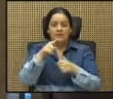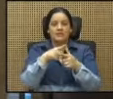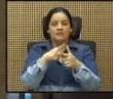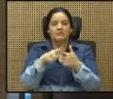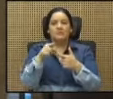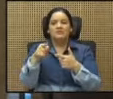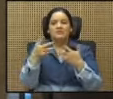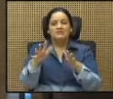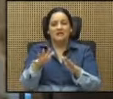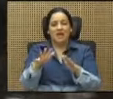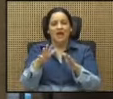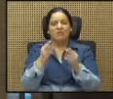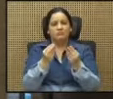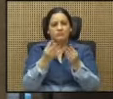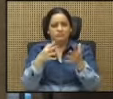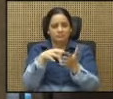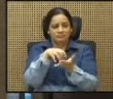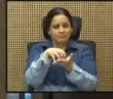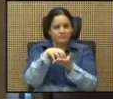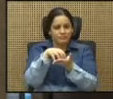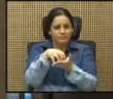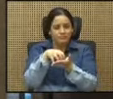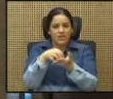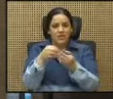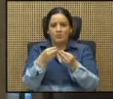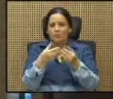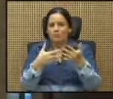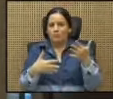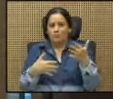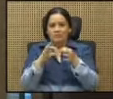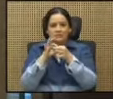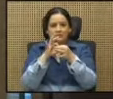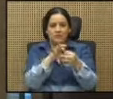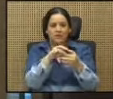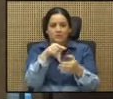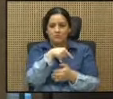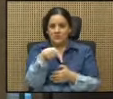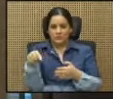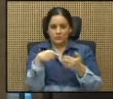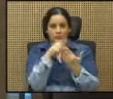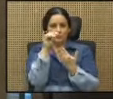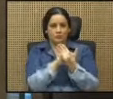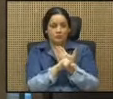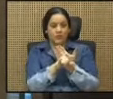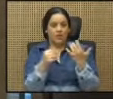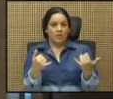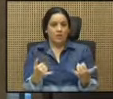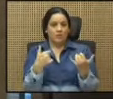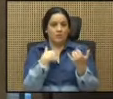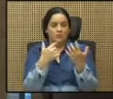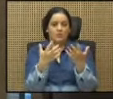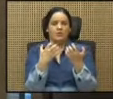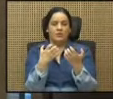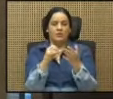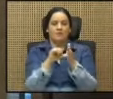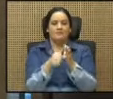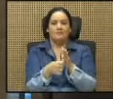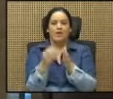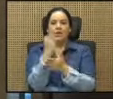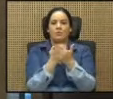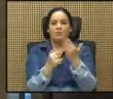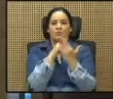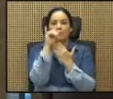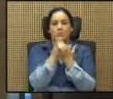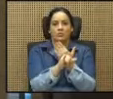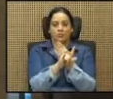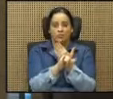incertidumbres, cantidad de dudas en torno a estos proyectos. Ahora quiero hacer énfasis en algunos de estos